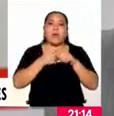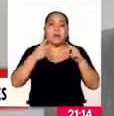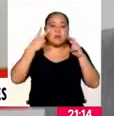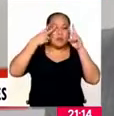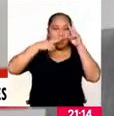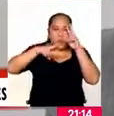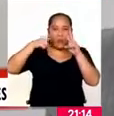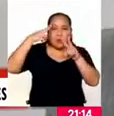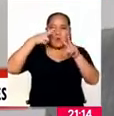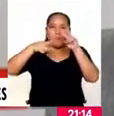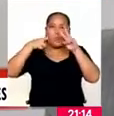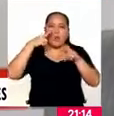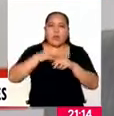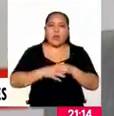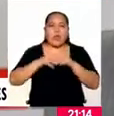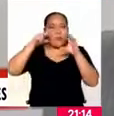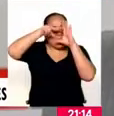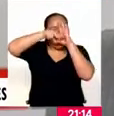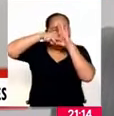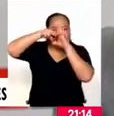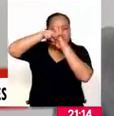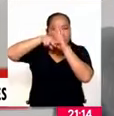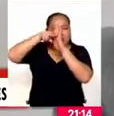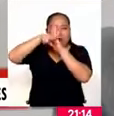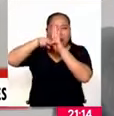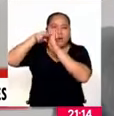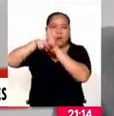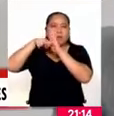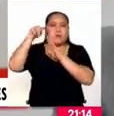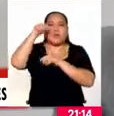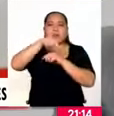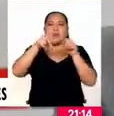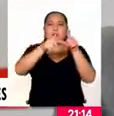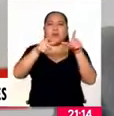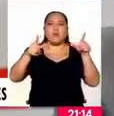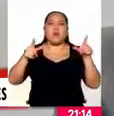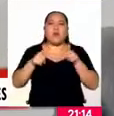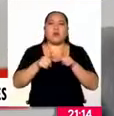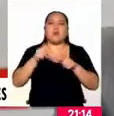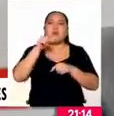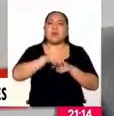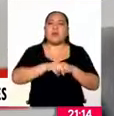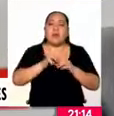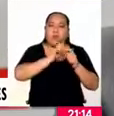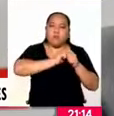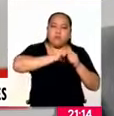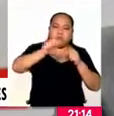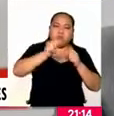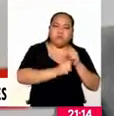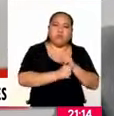apreciar a través de videos que en el lugar se han realizado varias bombardas